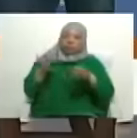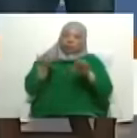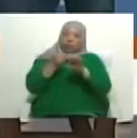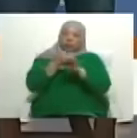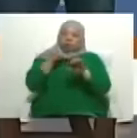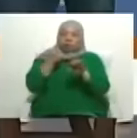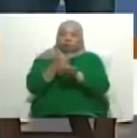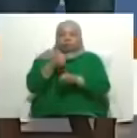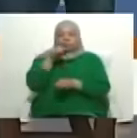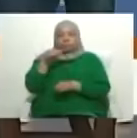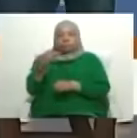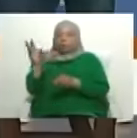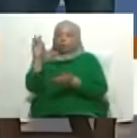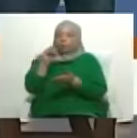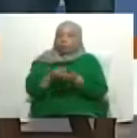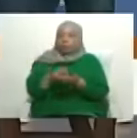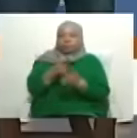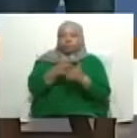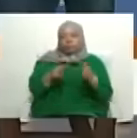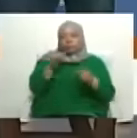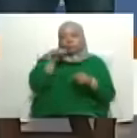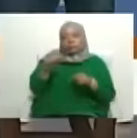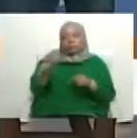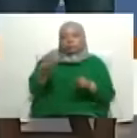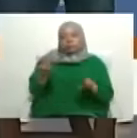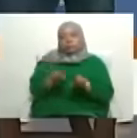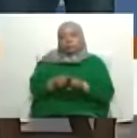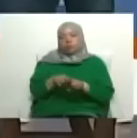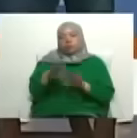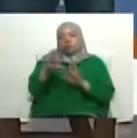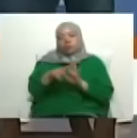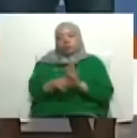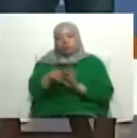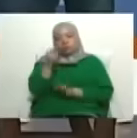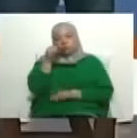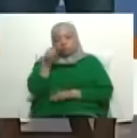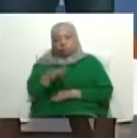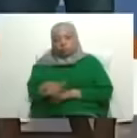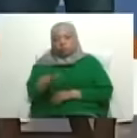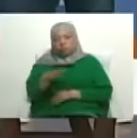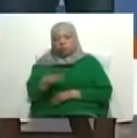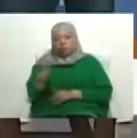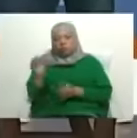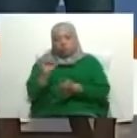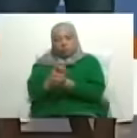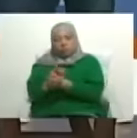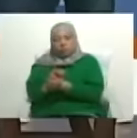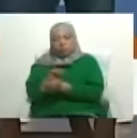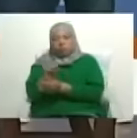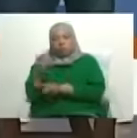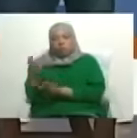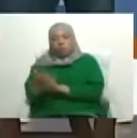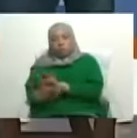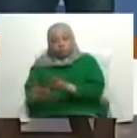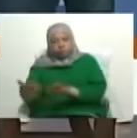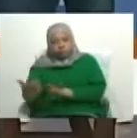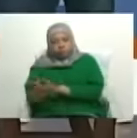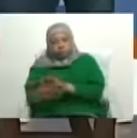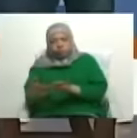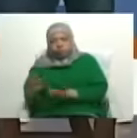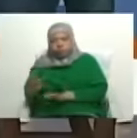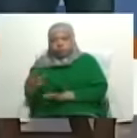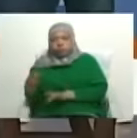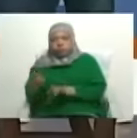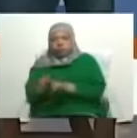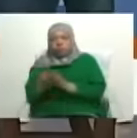no, están otra vez el gobierno mintiendo. Pon al delincuente que fue capturado, que iba a sabotear el llenadero de Yagua,